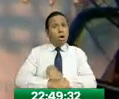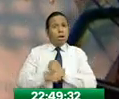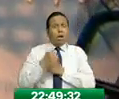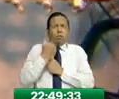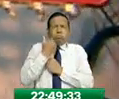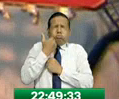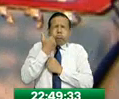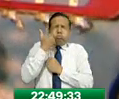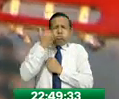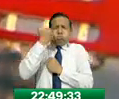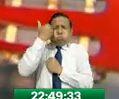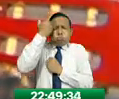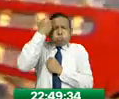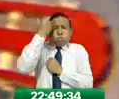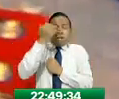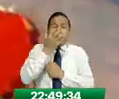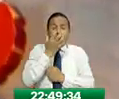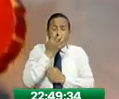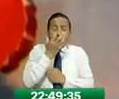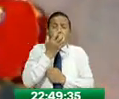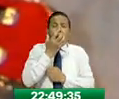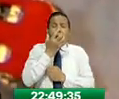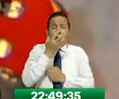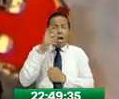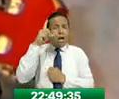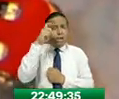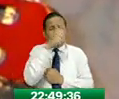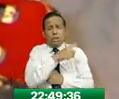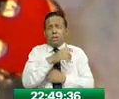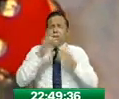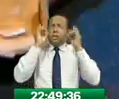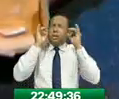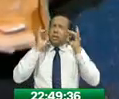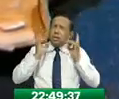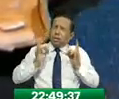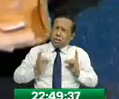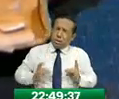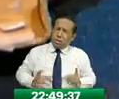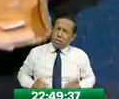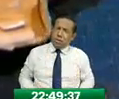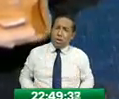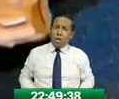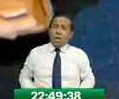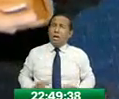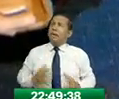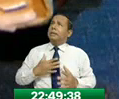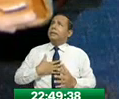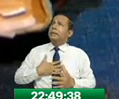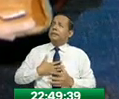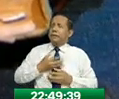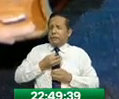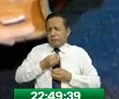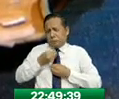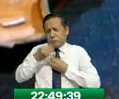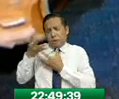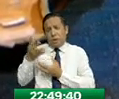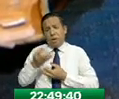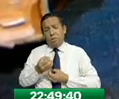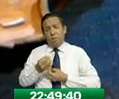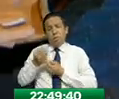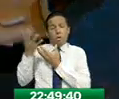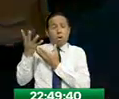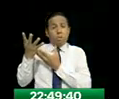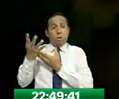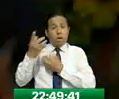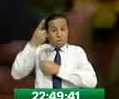intensa, cuando el oxígeno le faltaba y el dolor no soportaba. Ahí se sinceró con el Creador. En la noche ya desesperado,